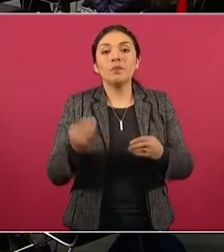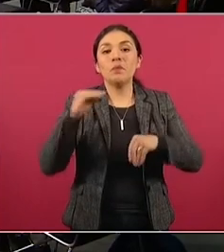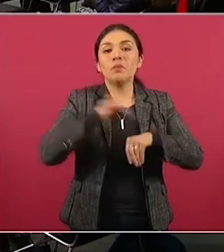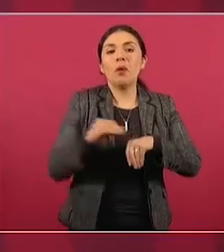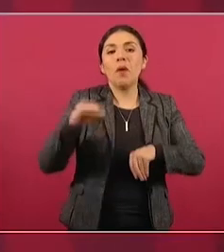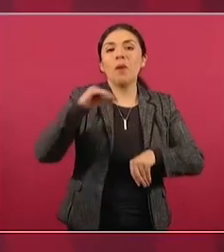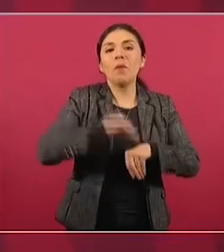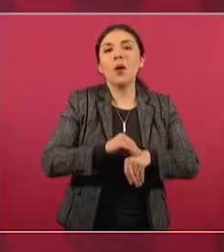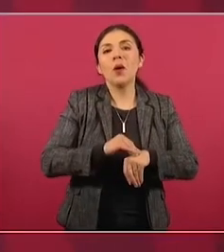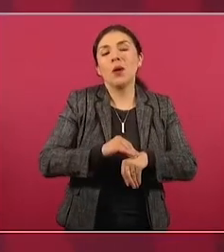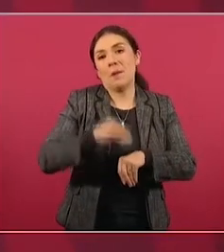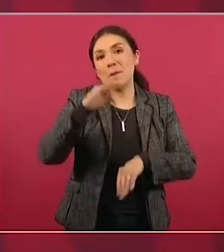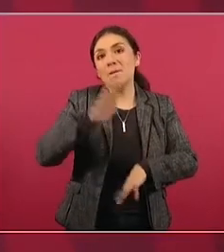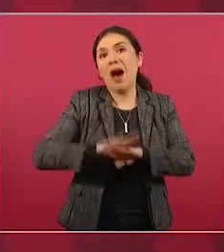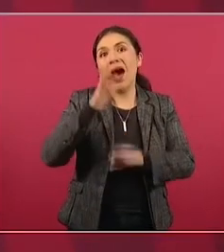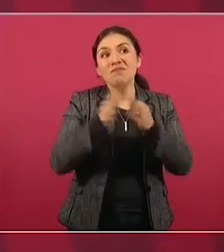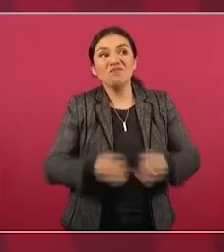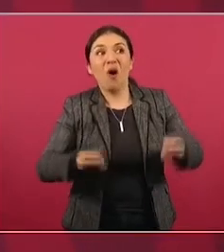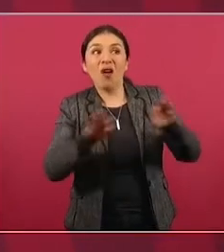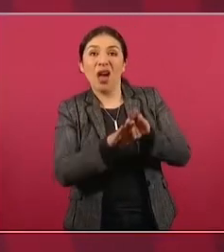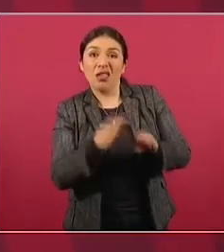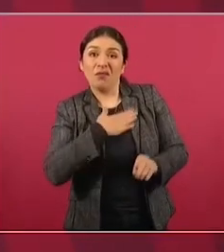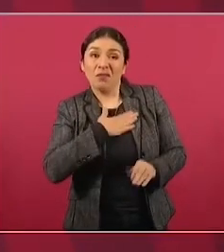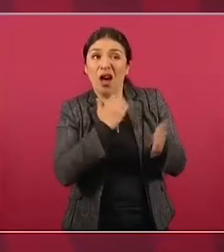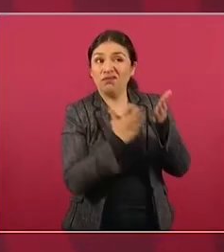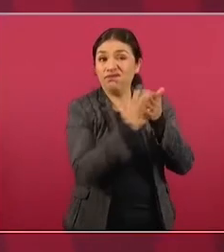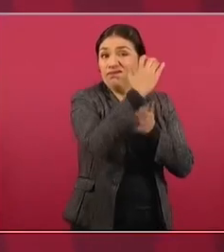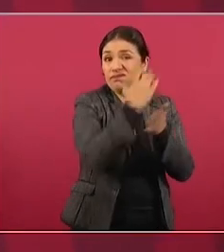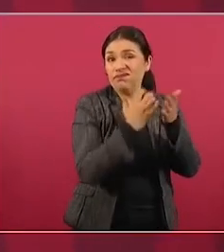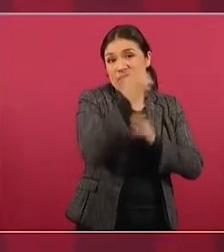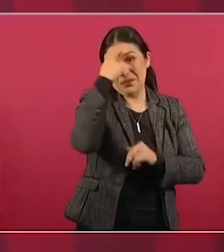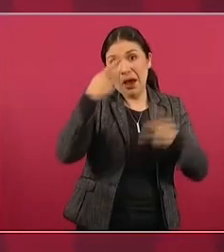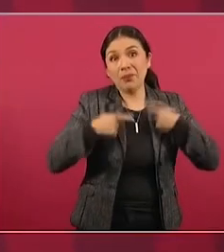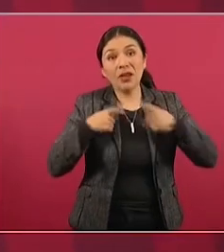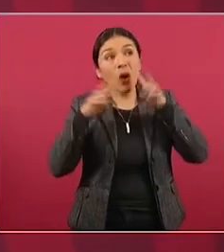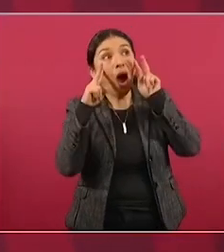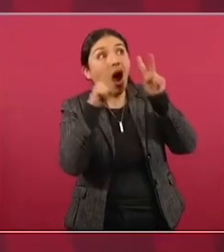el sensacionalismo, el amarillismo,